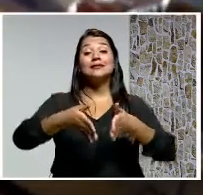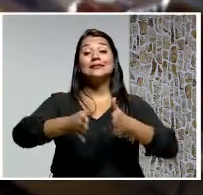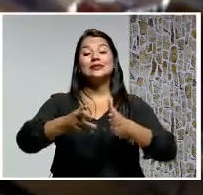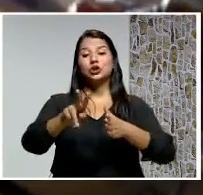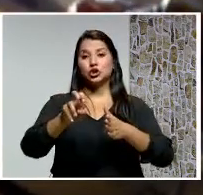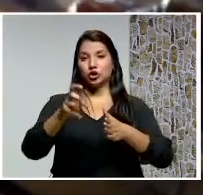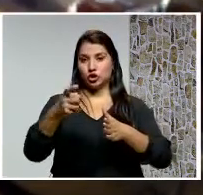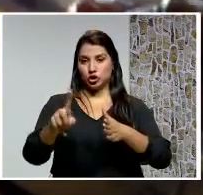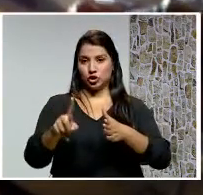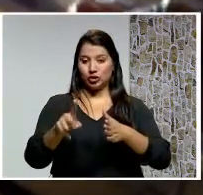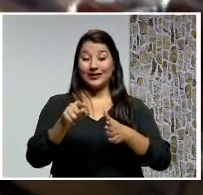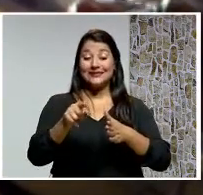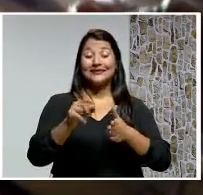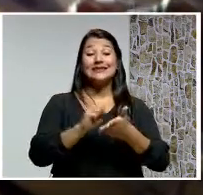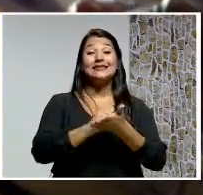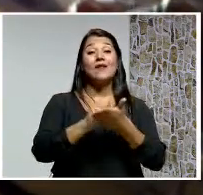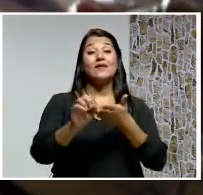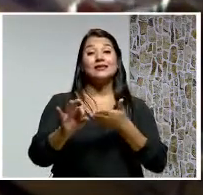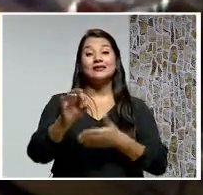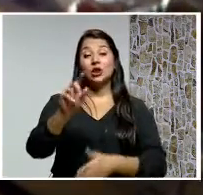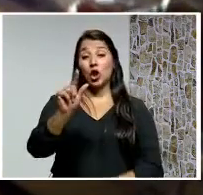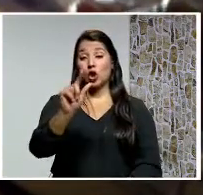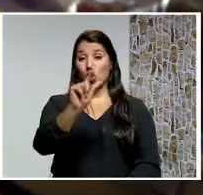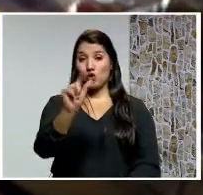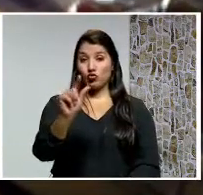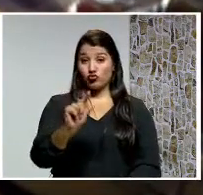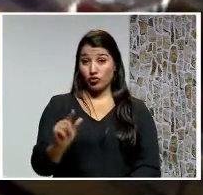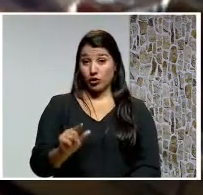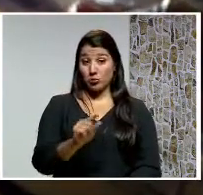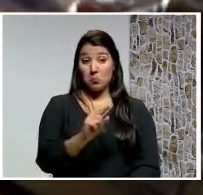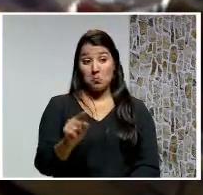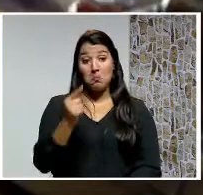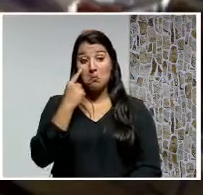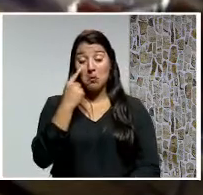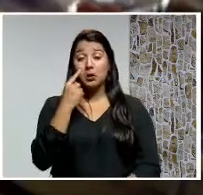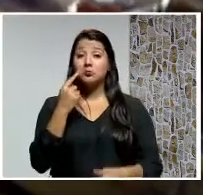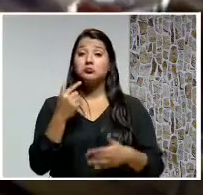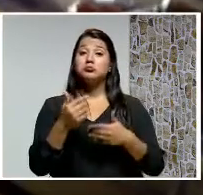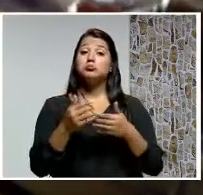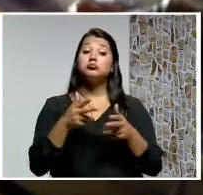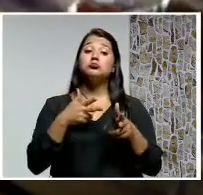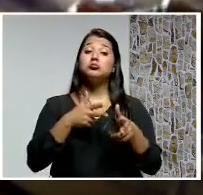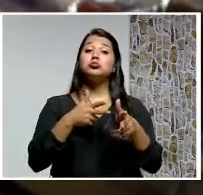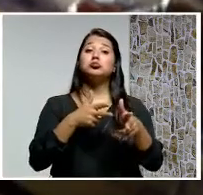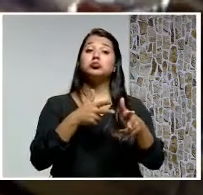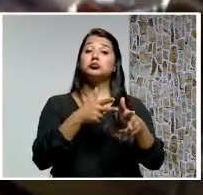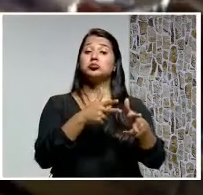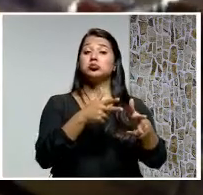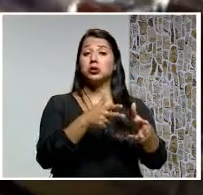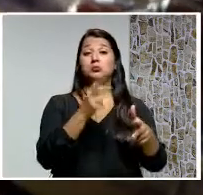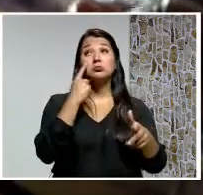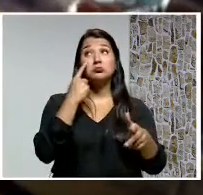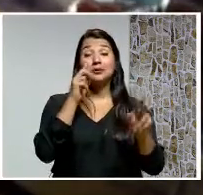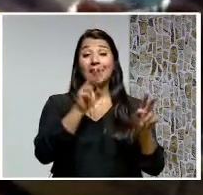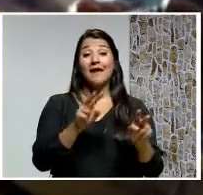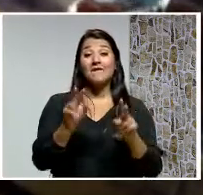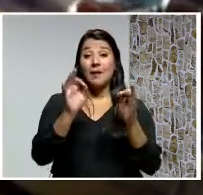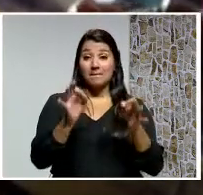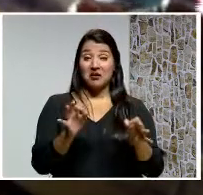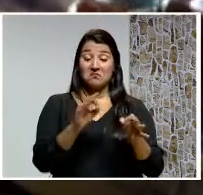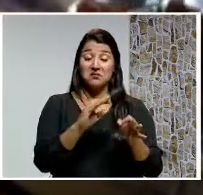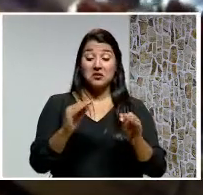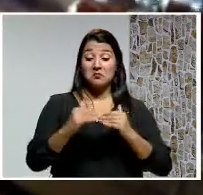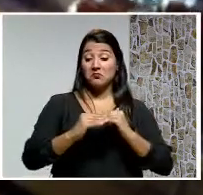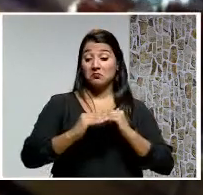Francisco de Dos Ríos. Como podemos ver, hay tránsito moderado, hay muy buena visibilidad y una